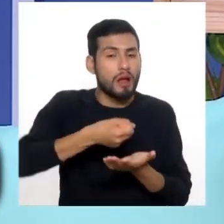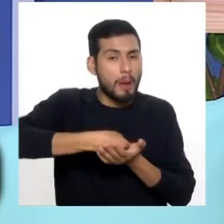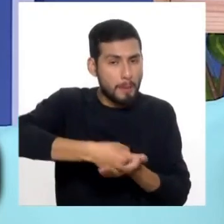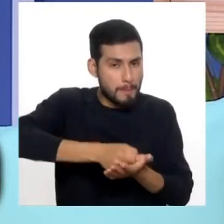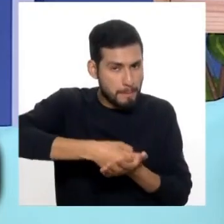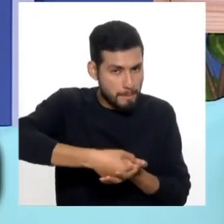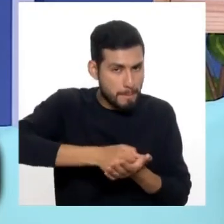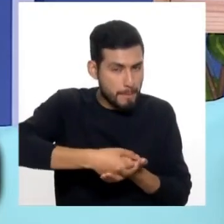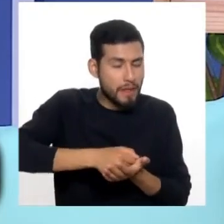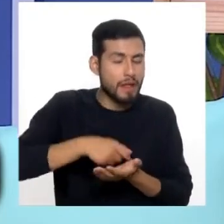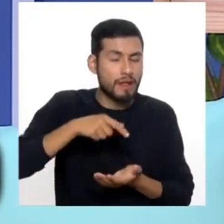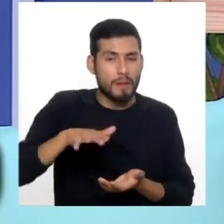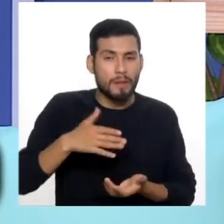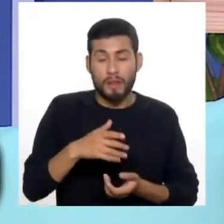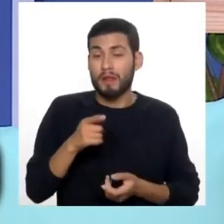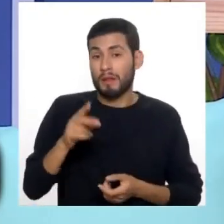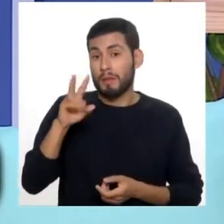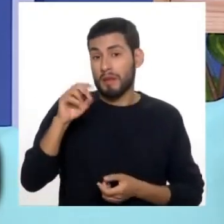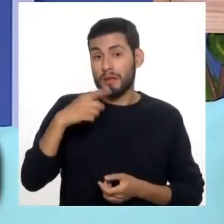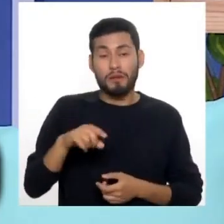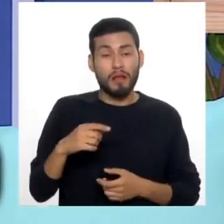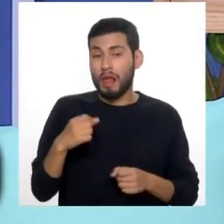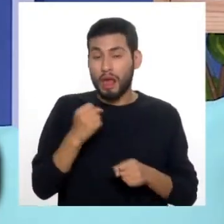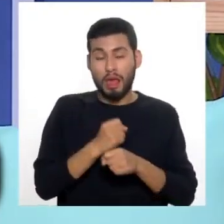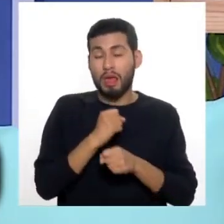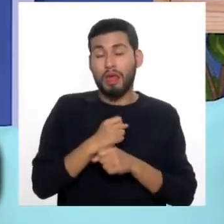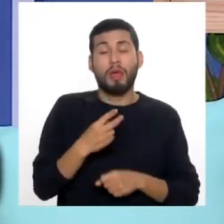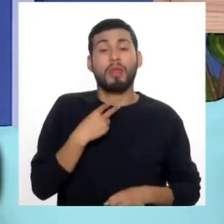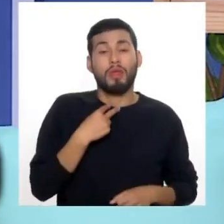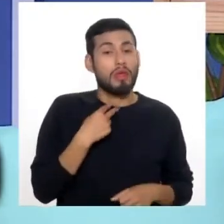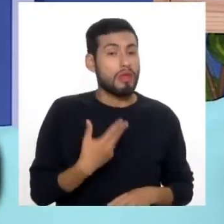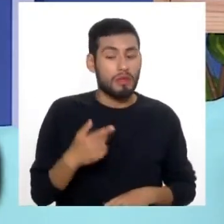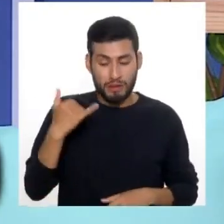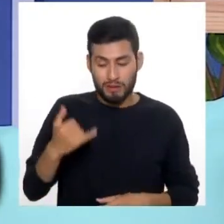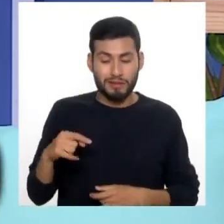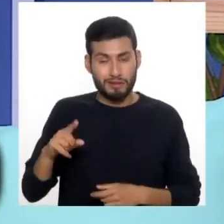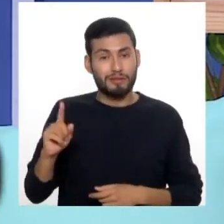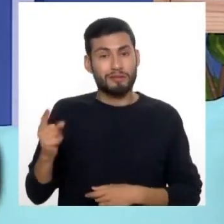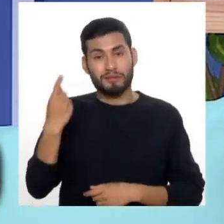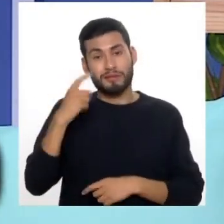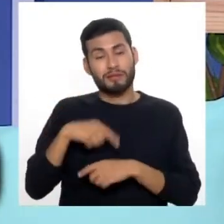afectados directamente con este tema. Que no van a tener empleo, digamos, por lo menos en esta primera,